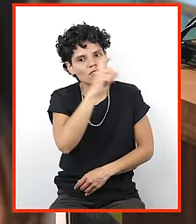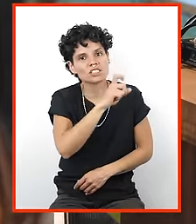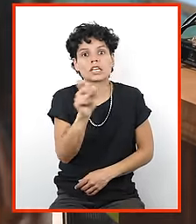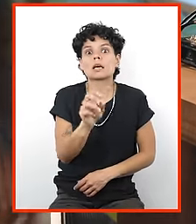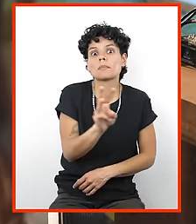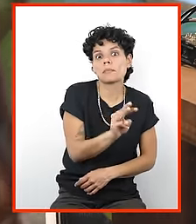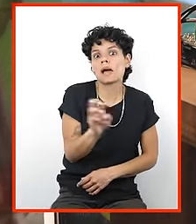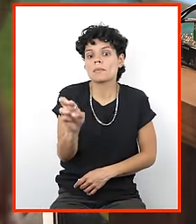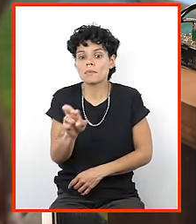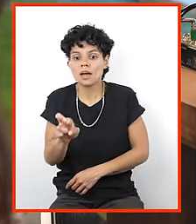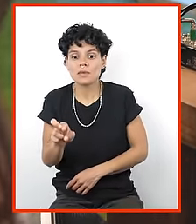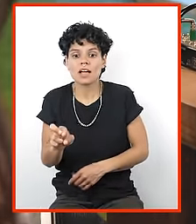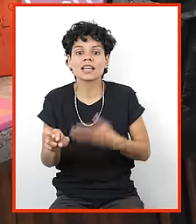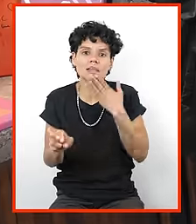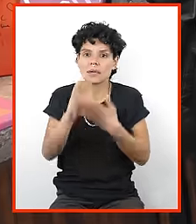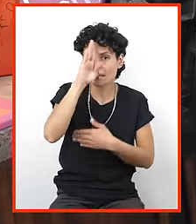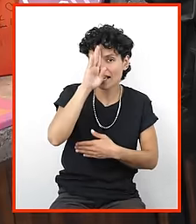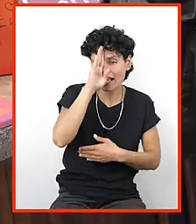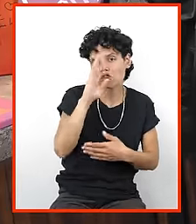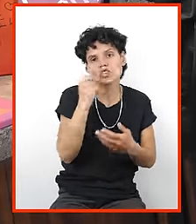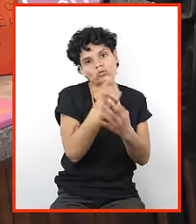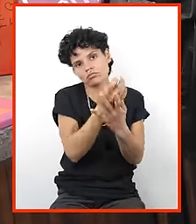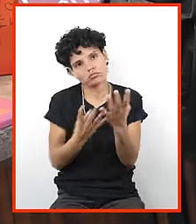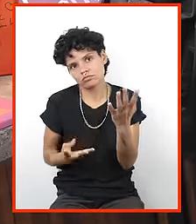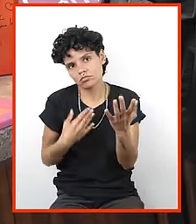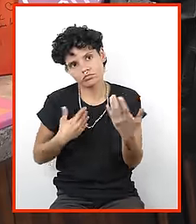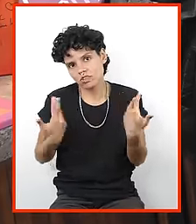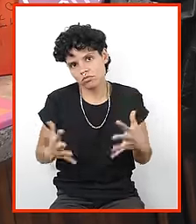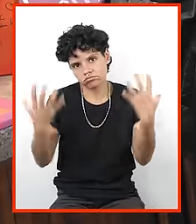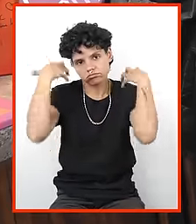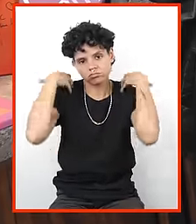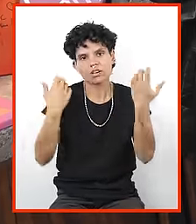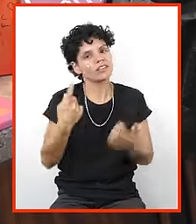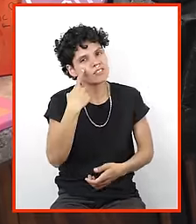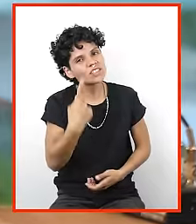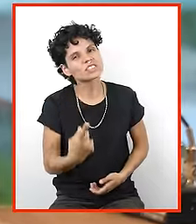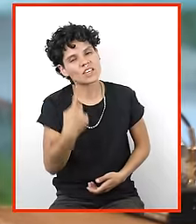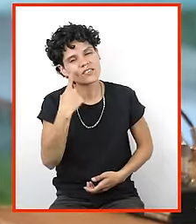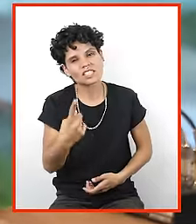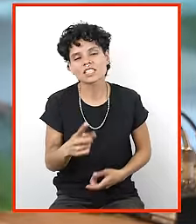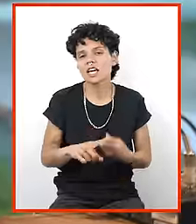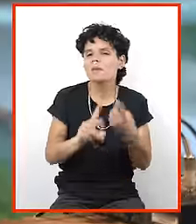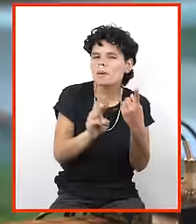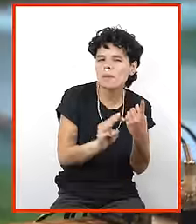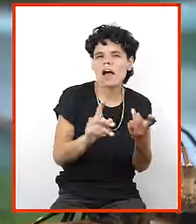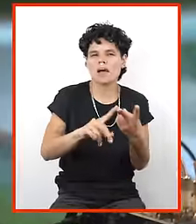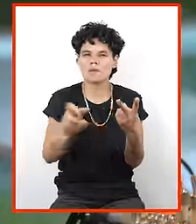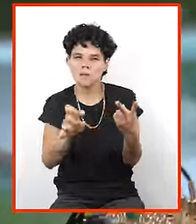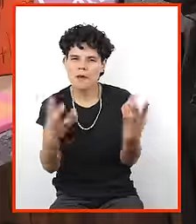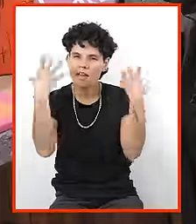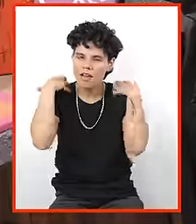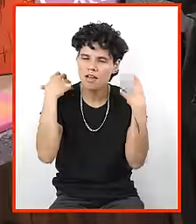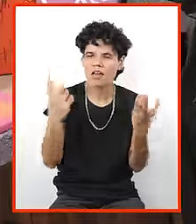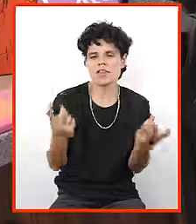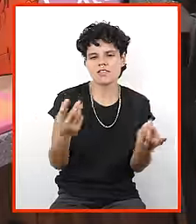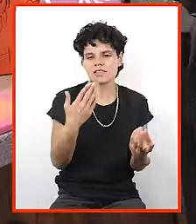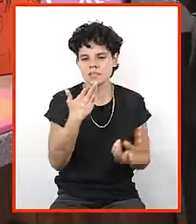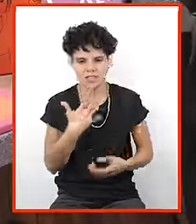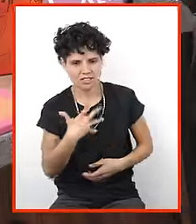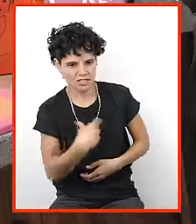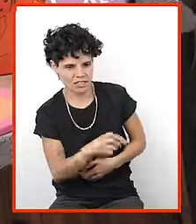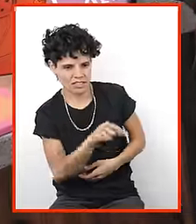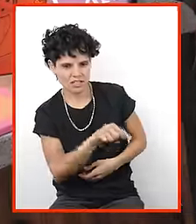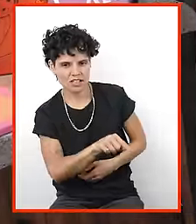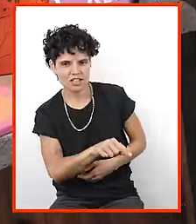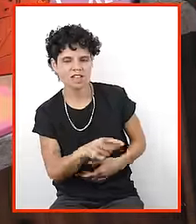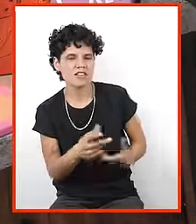mamá, viste que es difícil. Y mamá y papá al mismo tiempo. Sí, también además. Soy mamá de perrito también. ¿Te fijáis? O sea, Atenea y mamá, papá con la tenedita, más encima